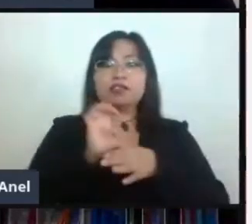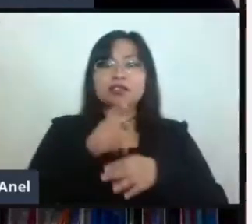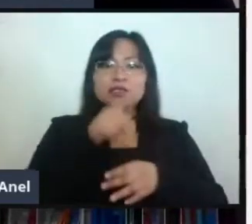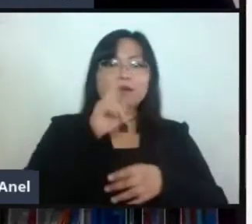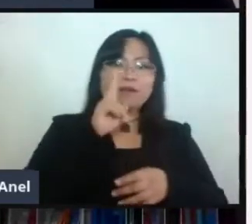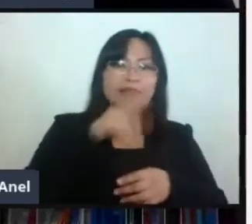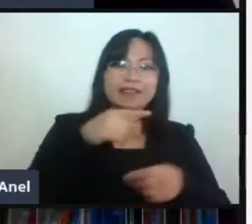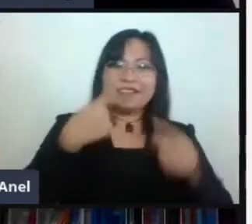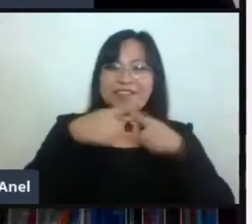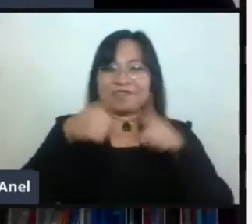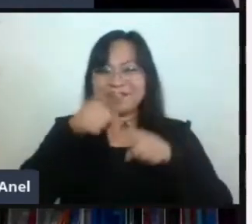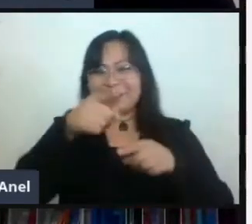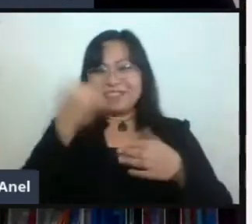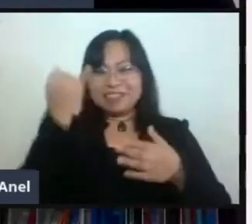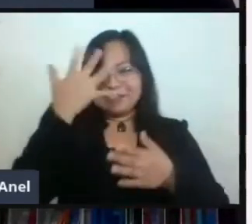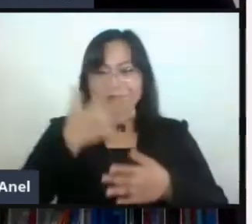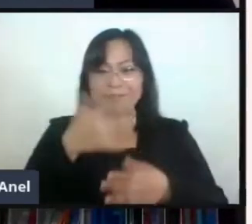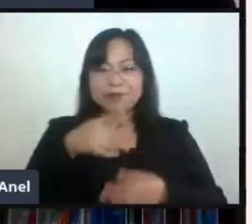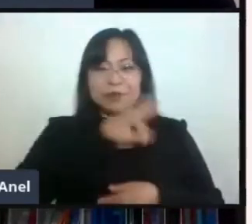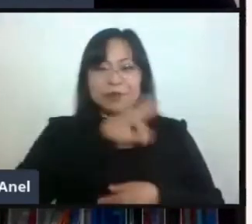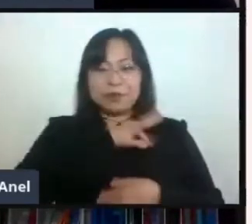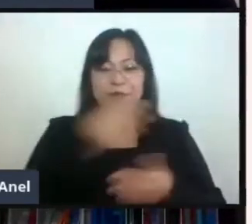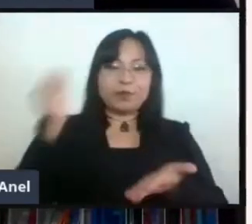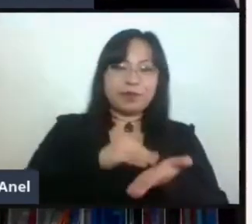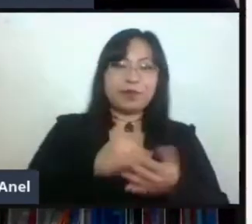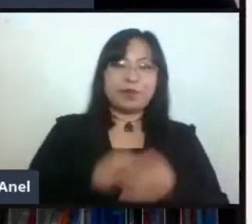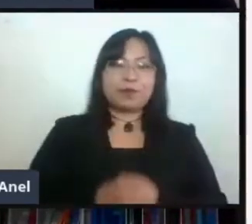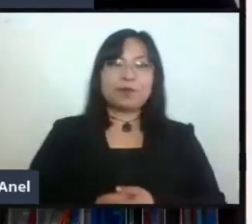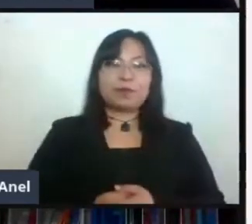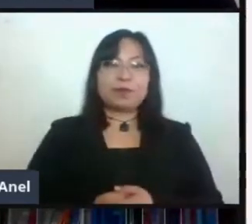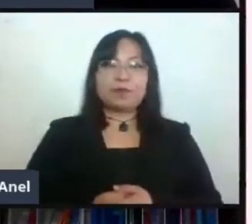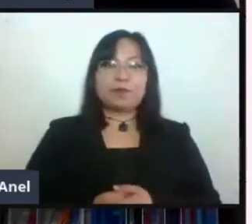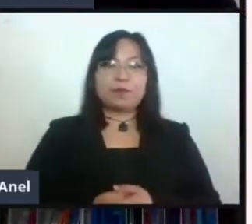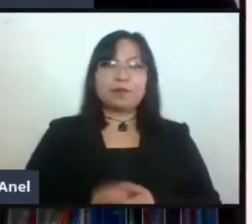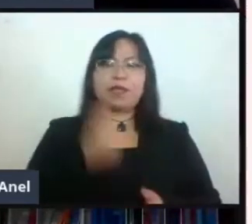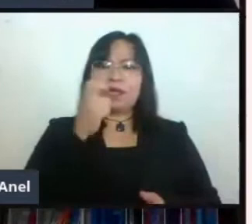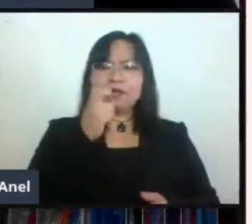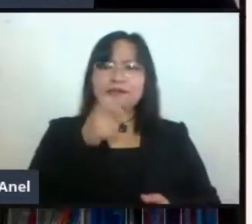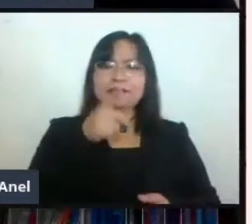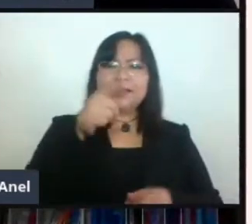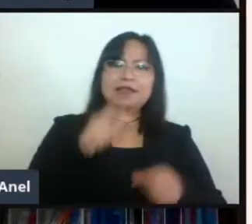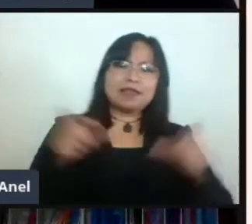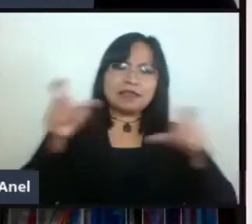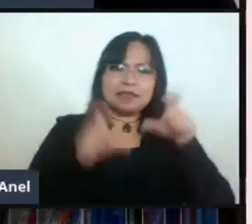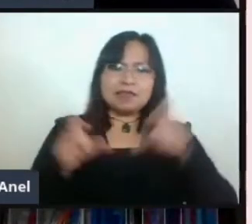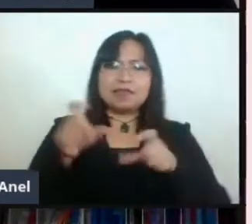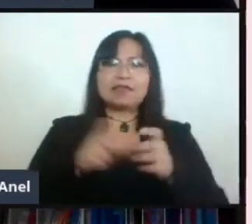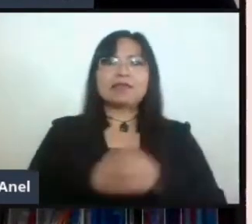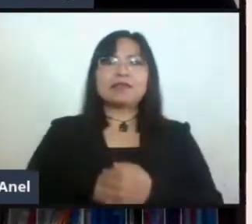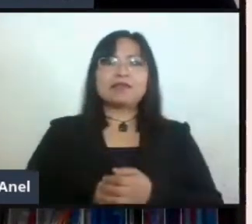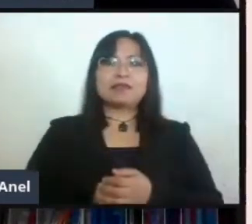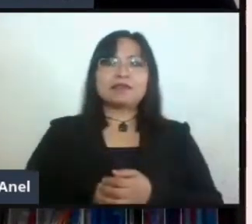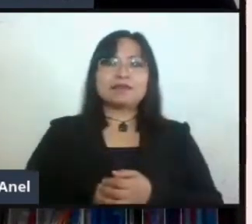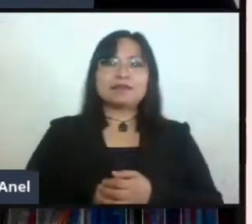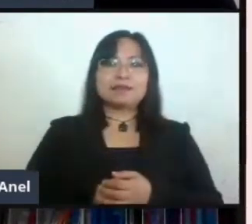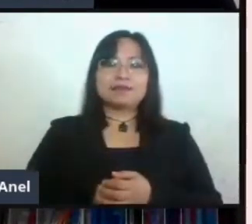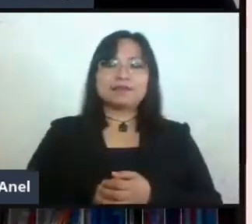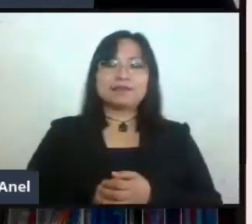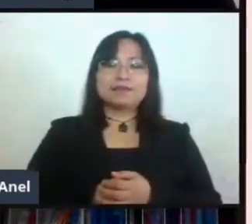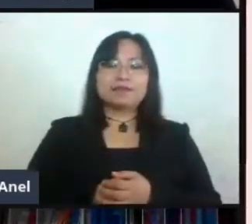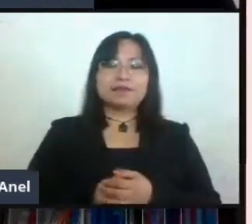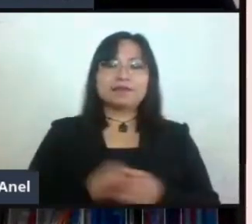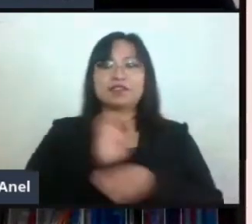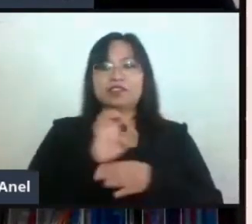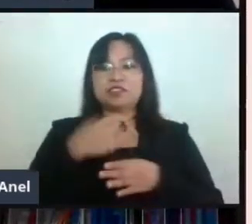ofrece la propia herramienta, miren, aquí me gusta esta que tiene unos matraces Erlenmeyer. Entonces, me va a